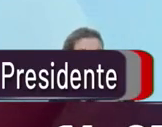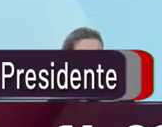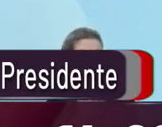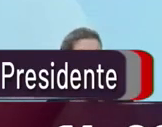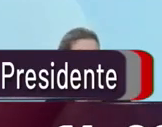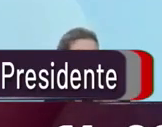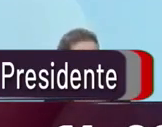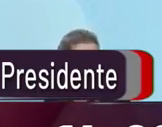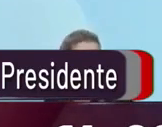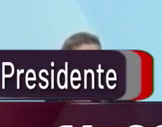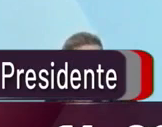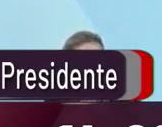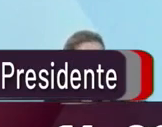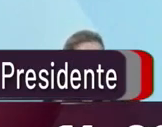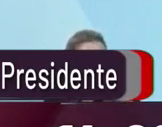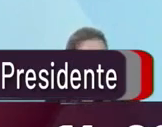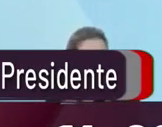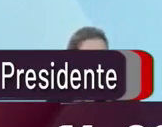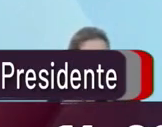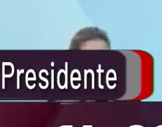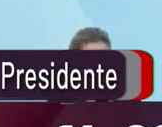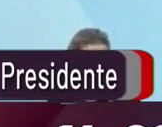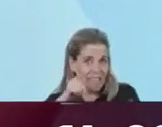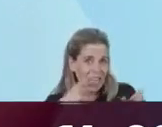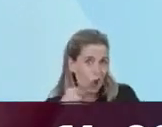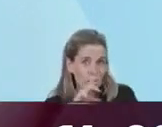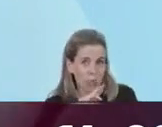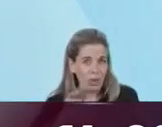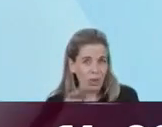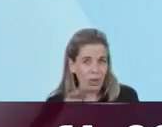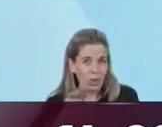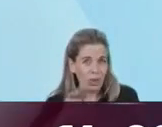todos los argentinos recuperemos nuestra felicidad.